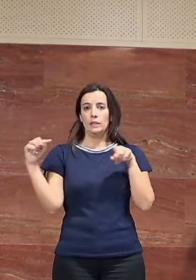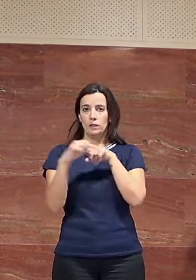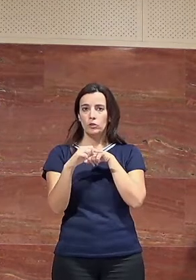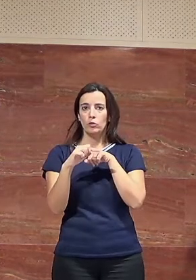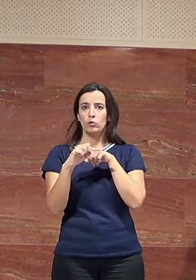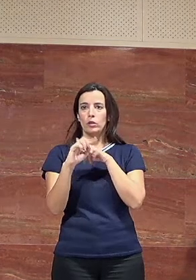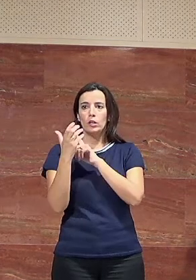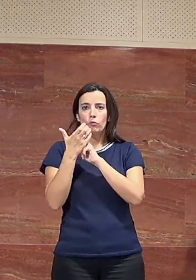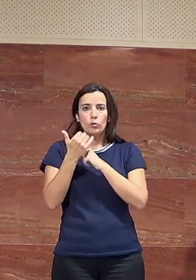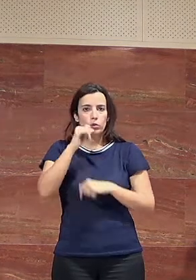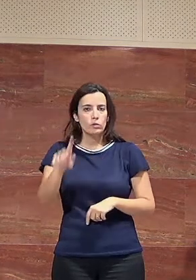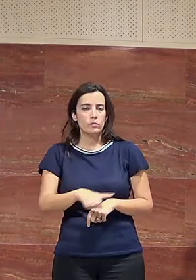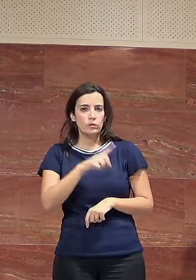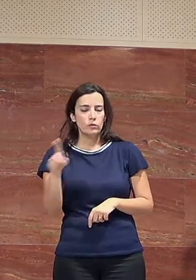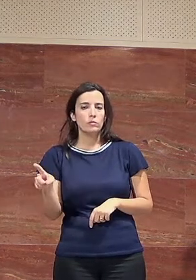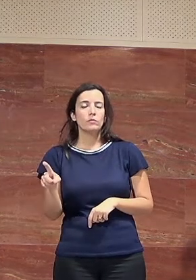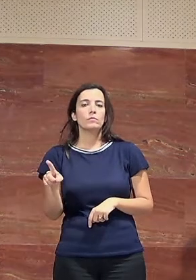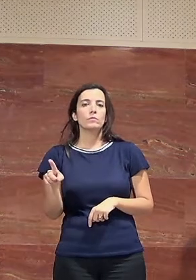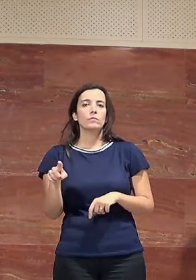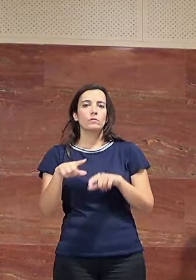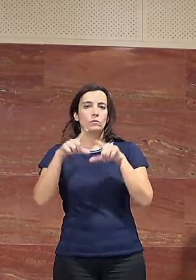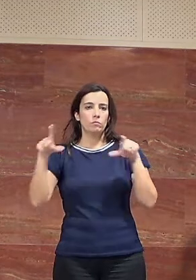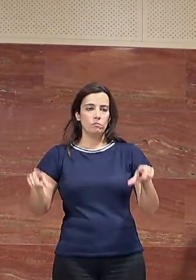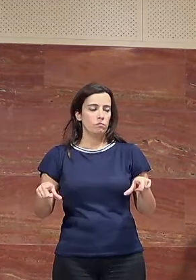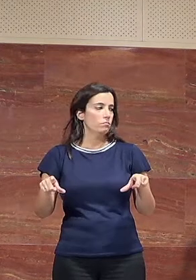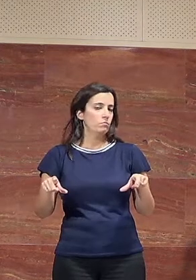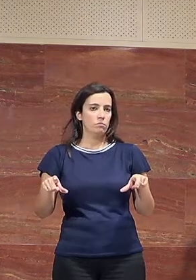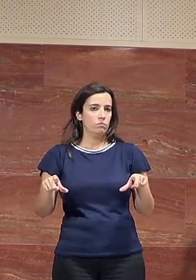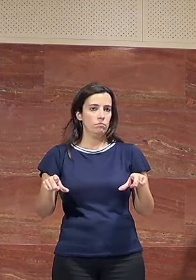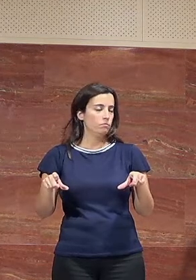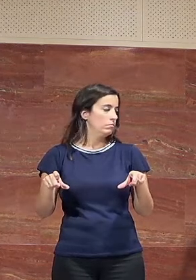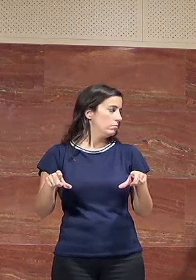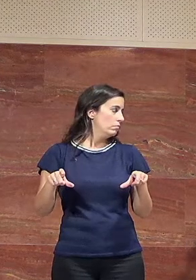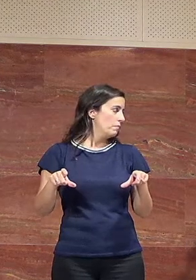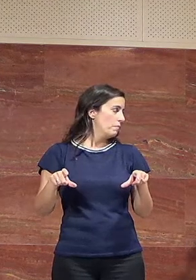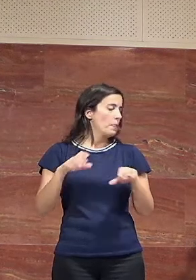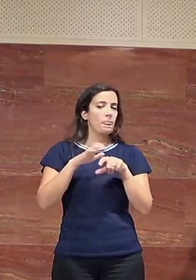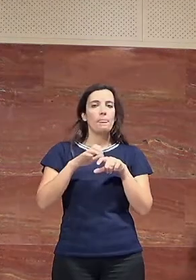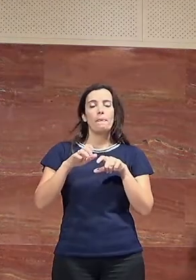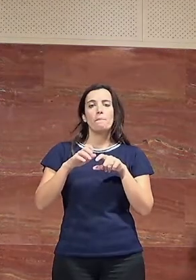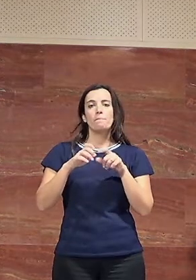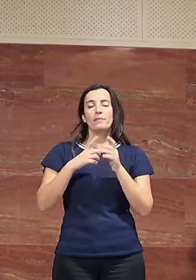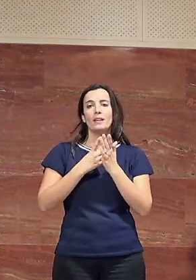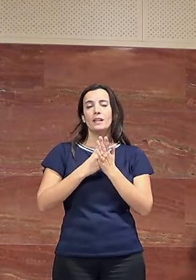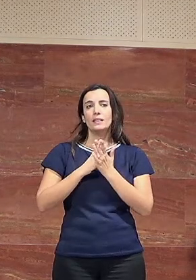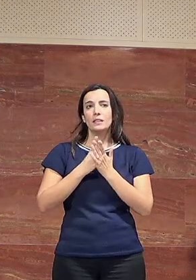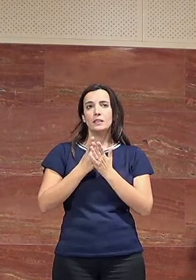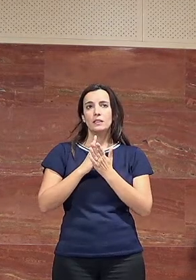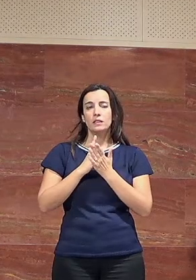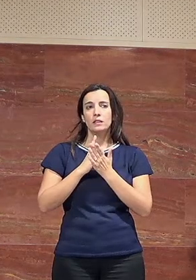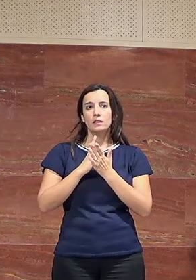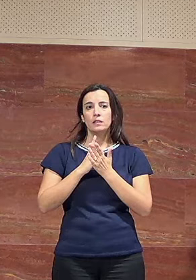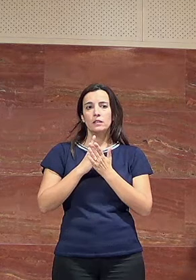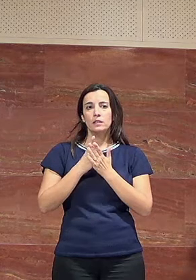refugios, si el trazado para hacer el itinerario para el cruce